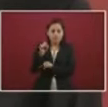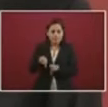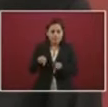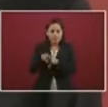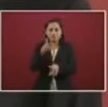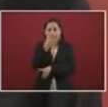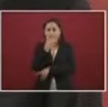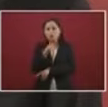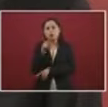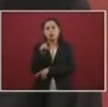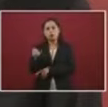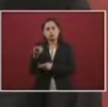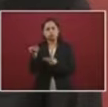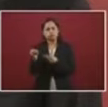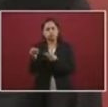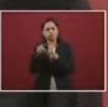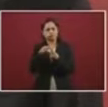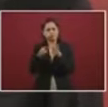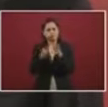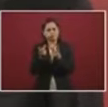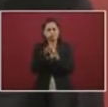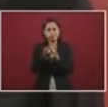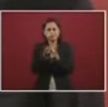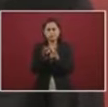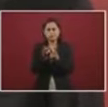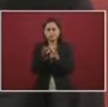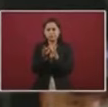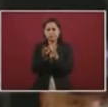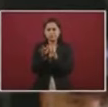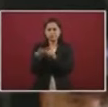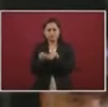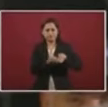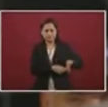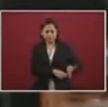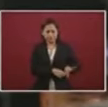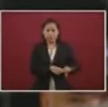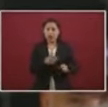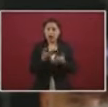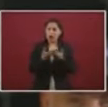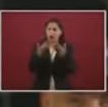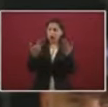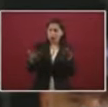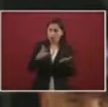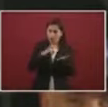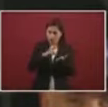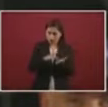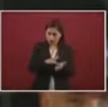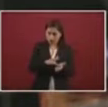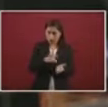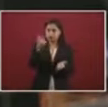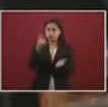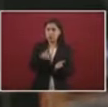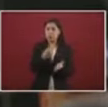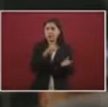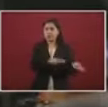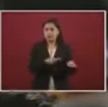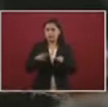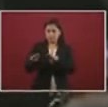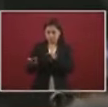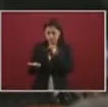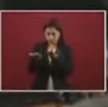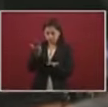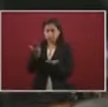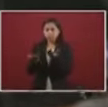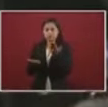En este tema señala el maestro que estas dos líneas de investigación, de ser retomadas, permitirían no solo que ya se